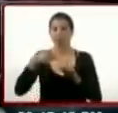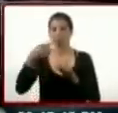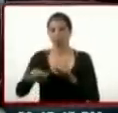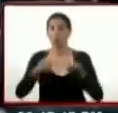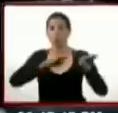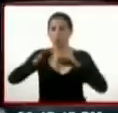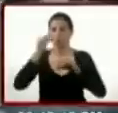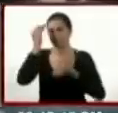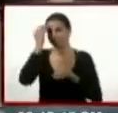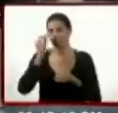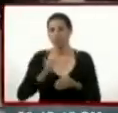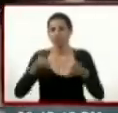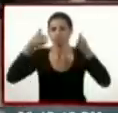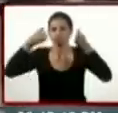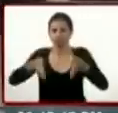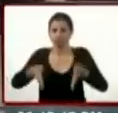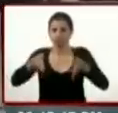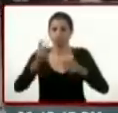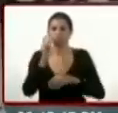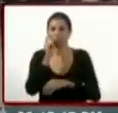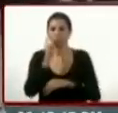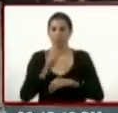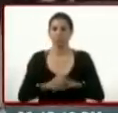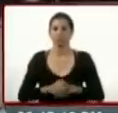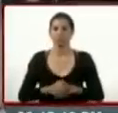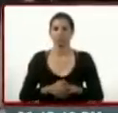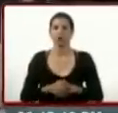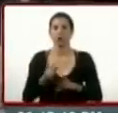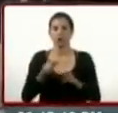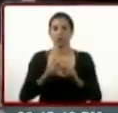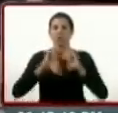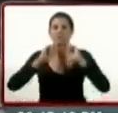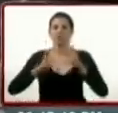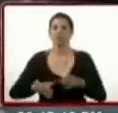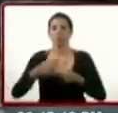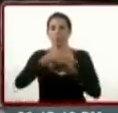espera que se le dé sepultura a Manuel Rangel en el cementerio municipal de Barcelona.